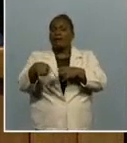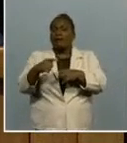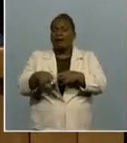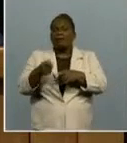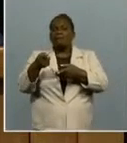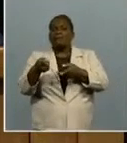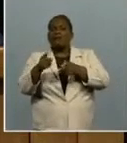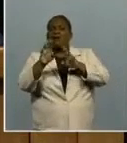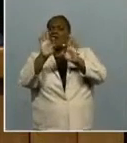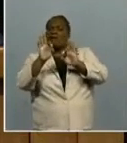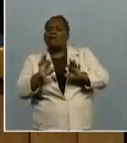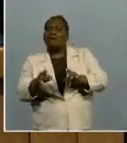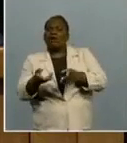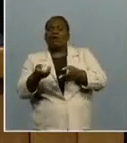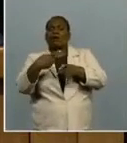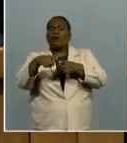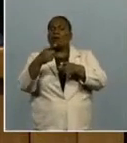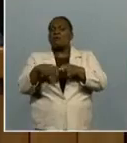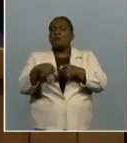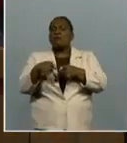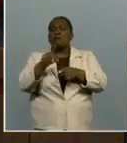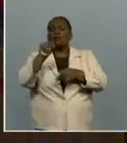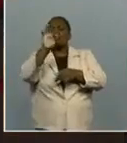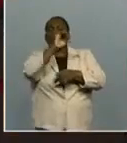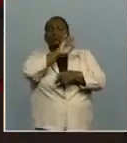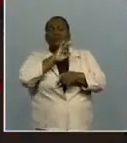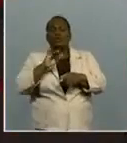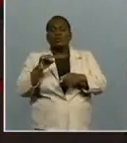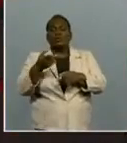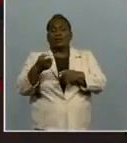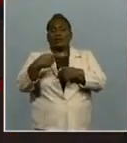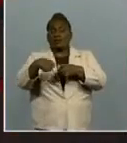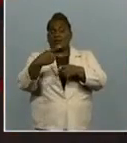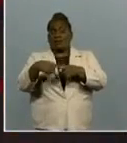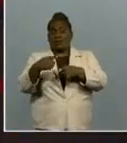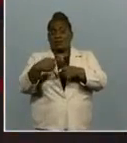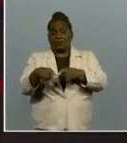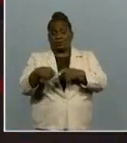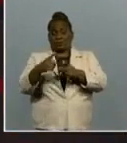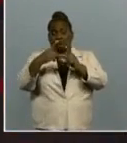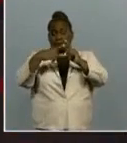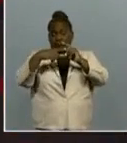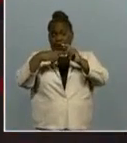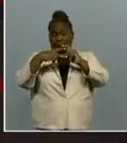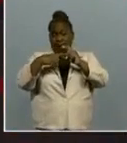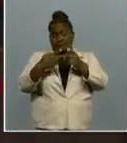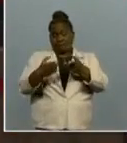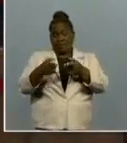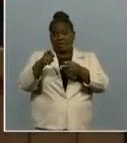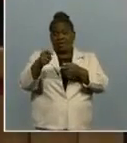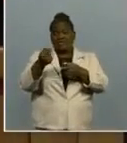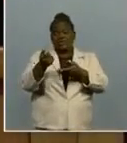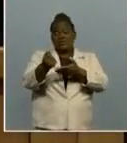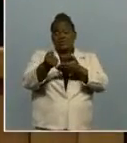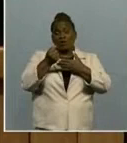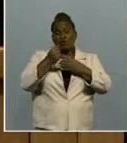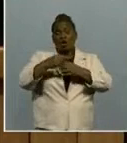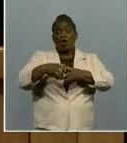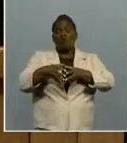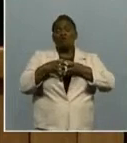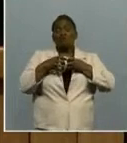las redes digitales y de los recursos empleados en la generación de contenidos permiten a grupos poderosos